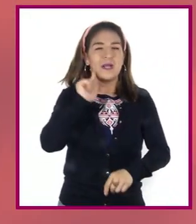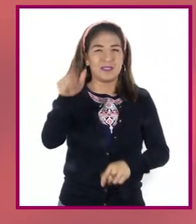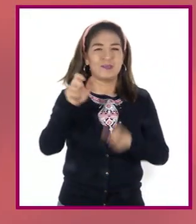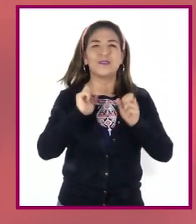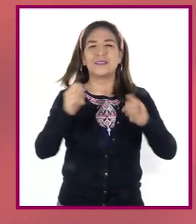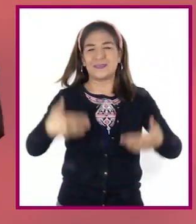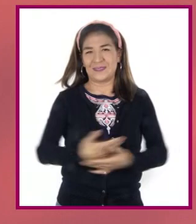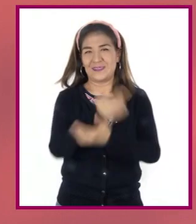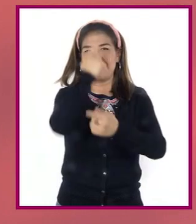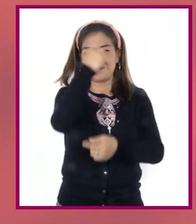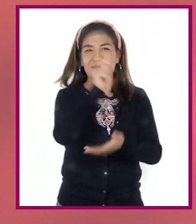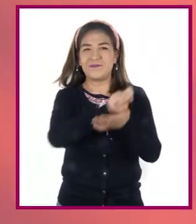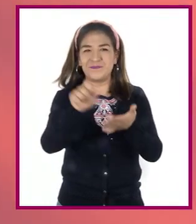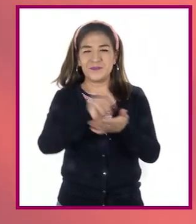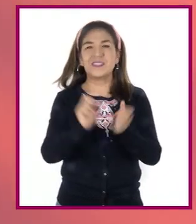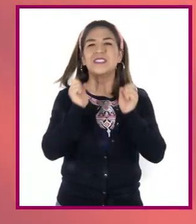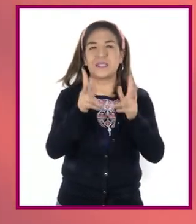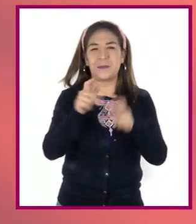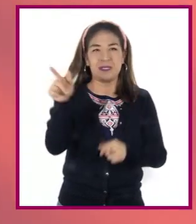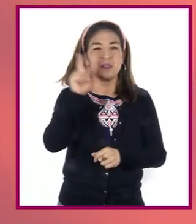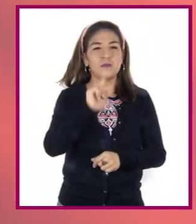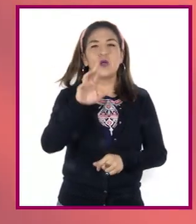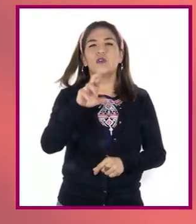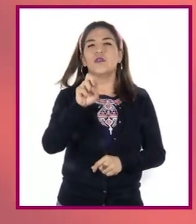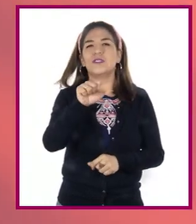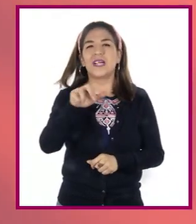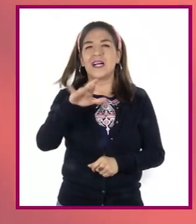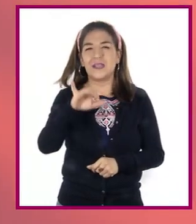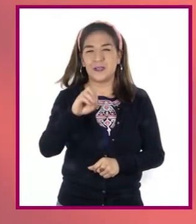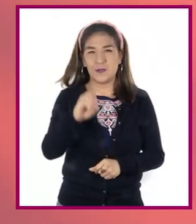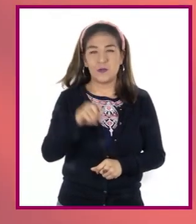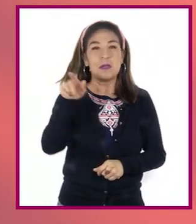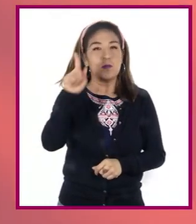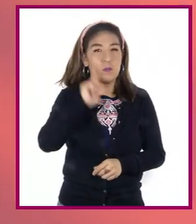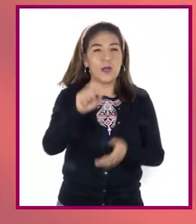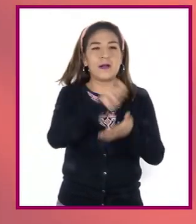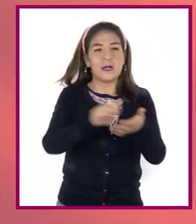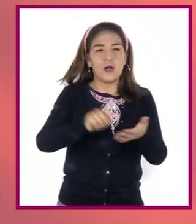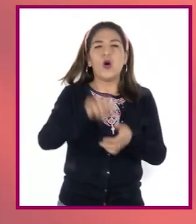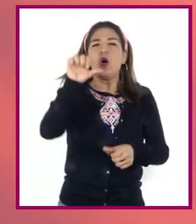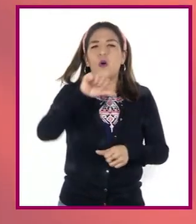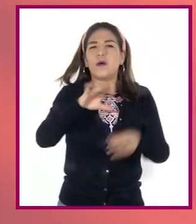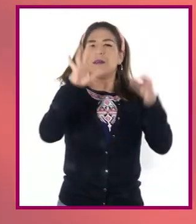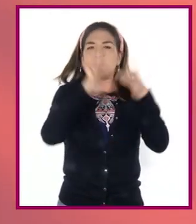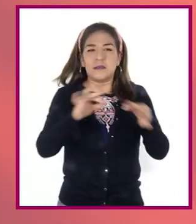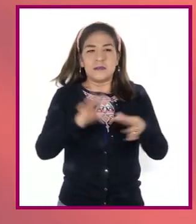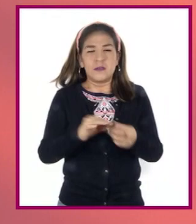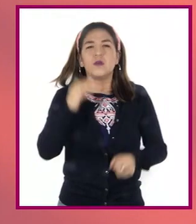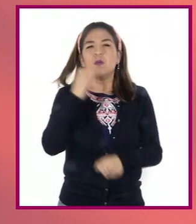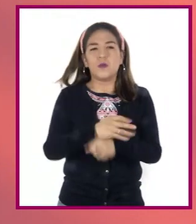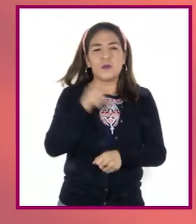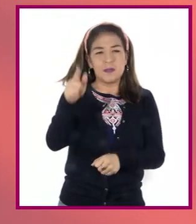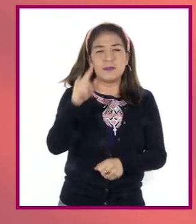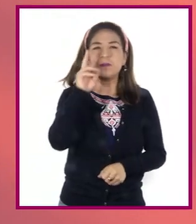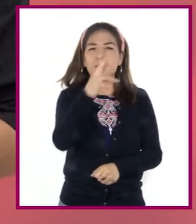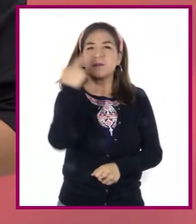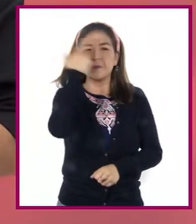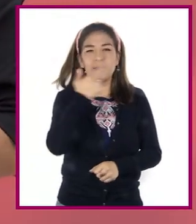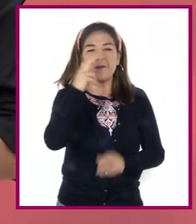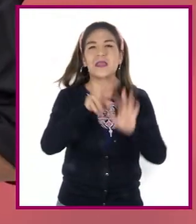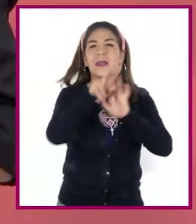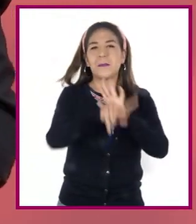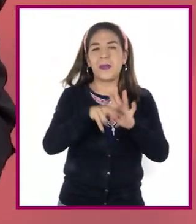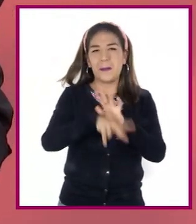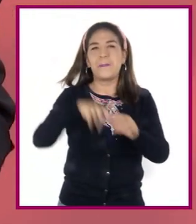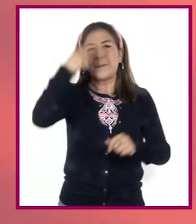Rosario Castellanos. Y para seguir hablando del tema y centrarnos en nuestros contenidos para esta sesión, ¿qué te parece si revisamos un video